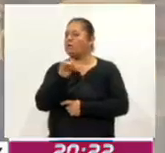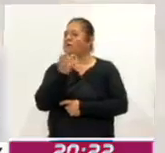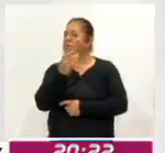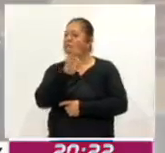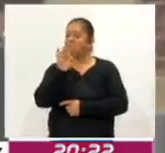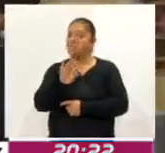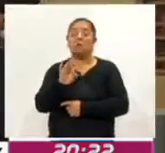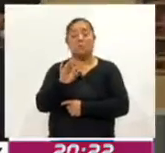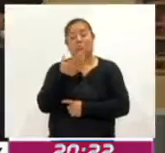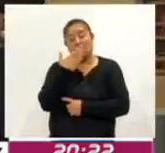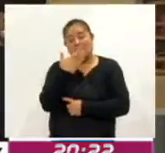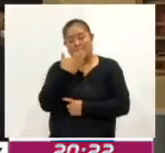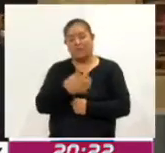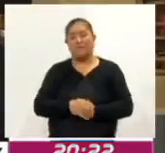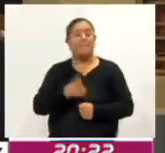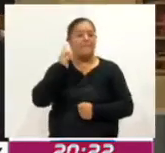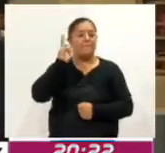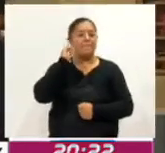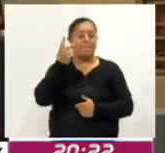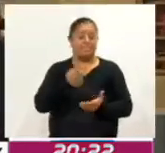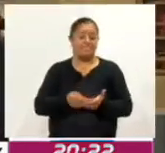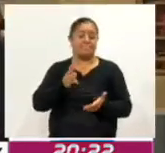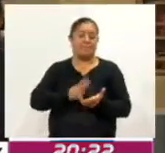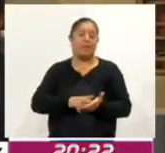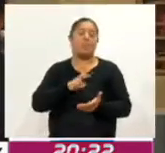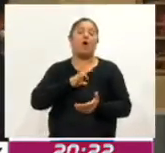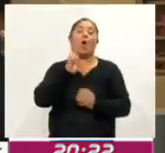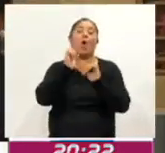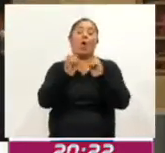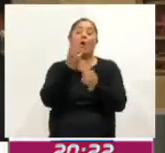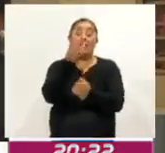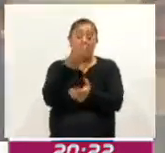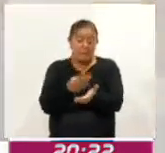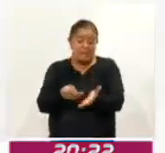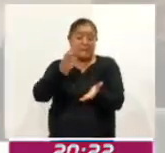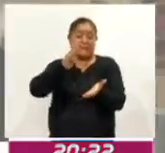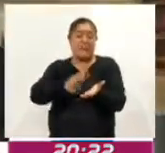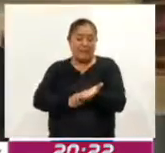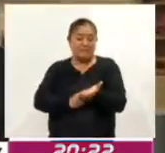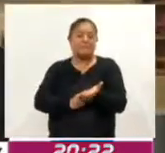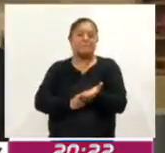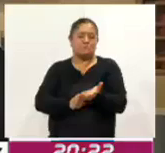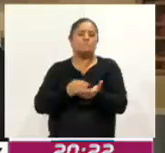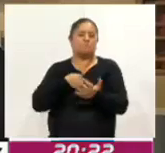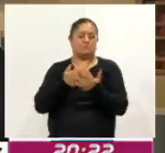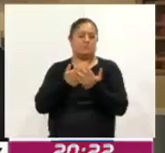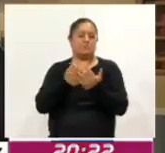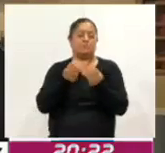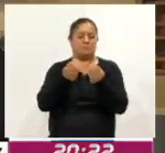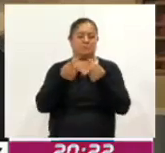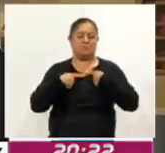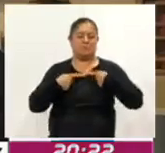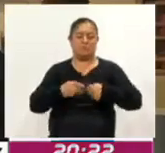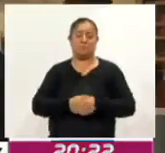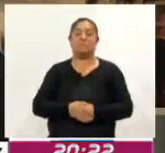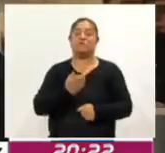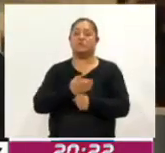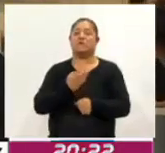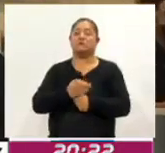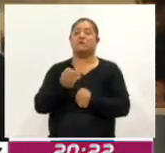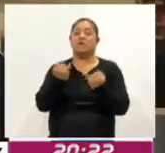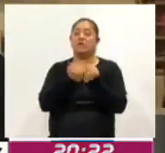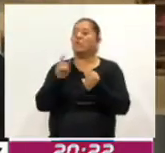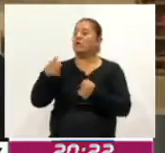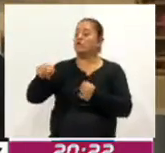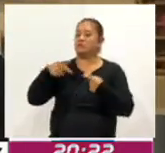bien. Esperemos que aumente el doble o el triple porque sí estamos esperando a bastante gente. Hasta el momento hemos incrementado también nuestro personal,